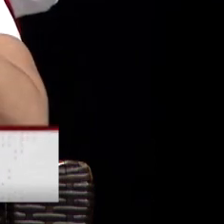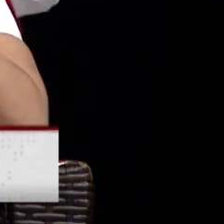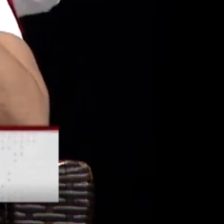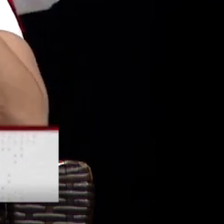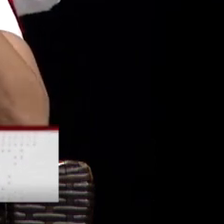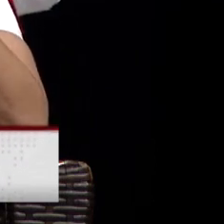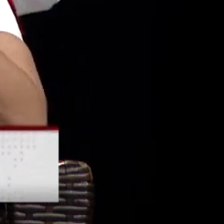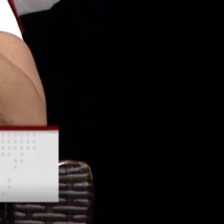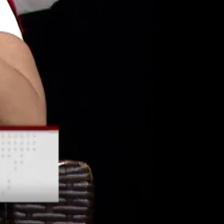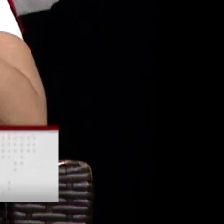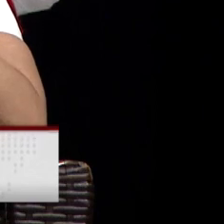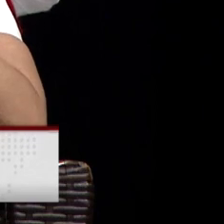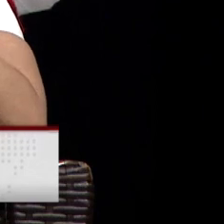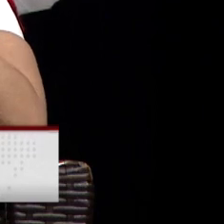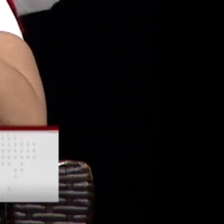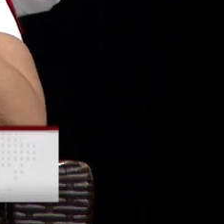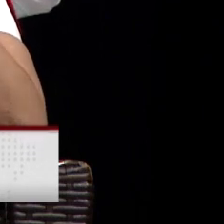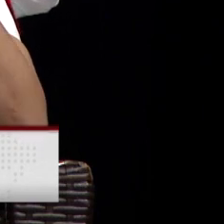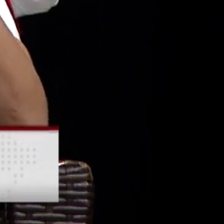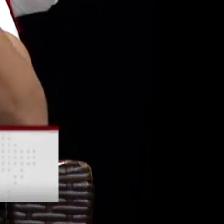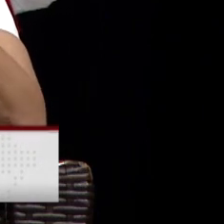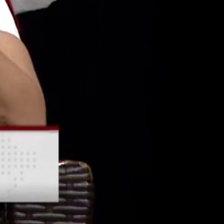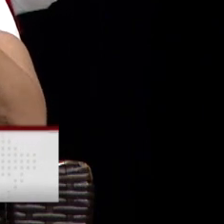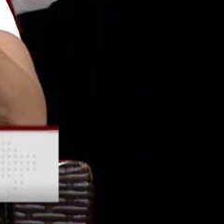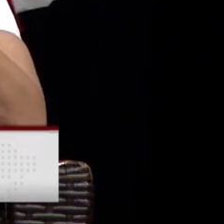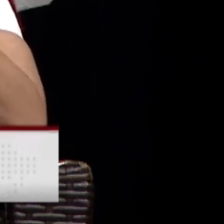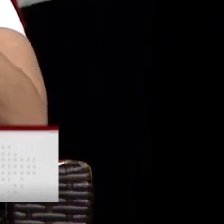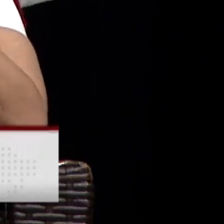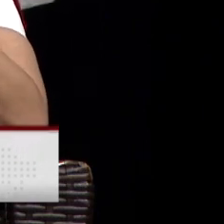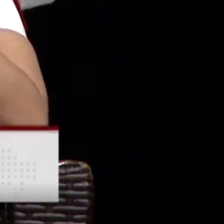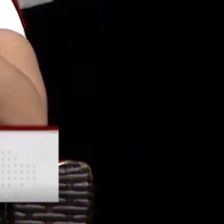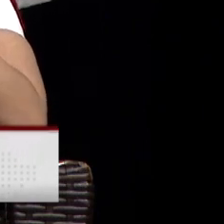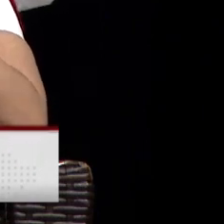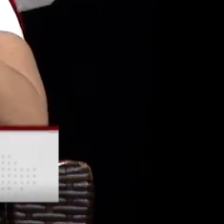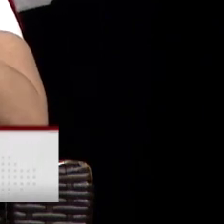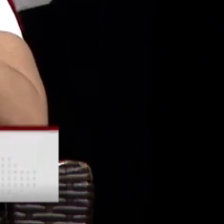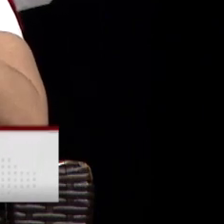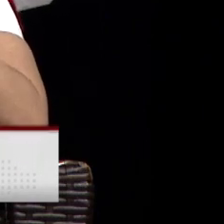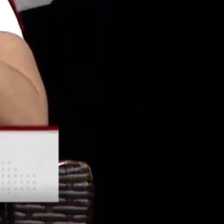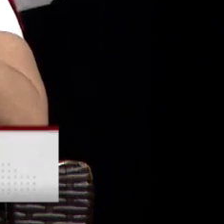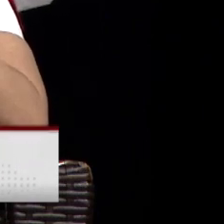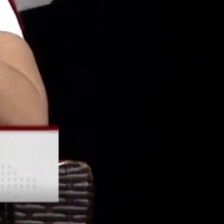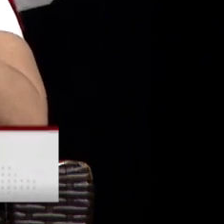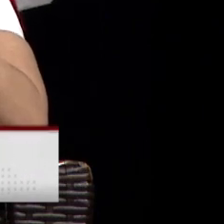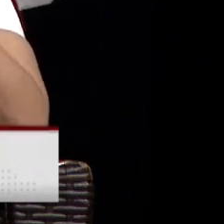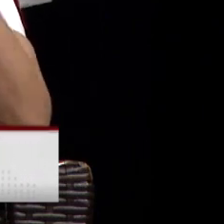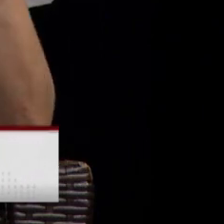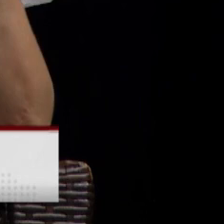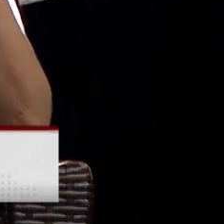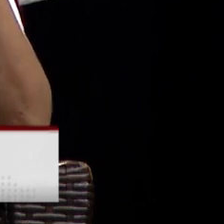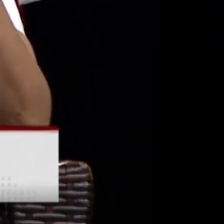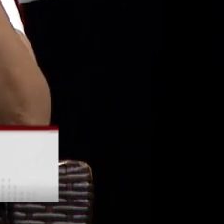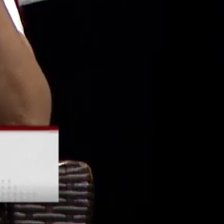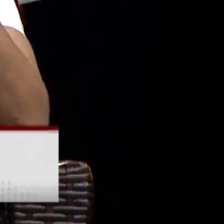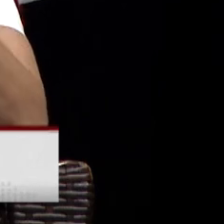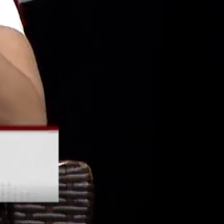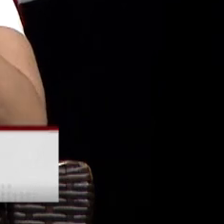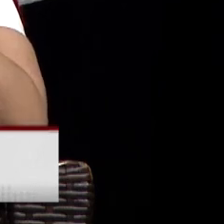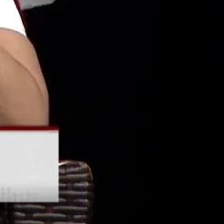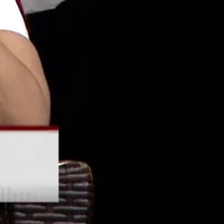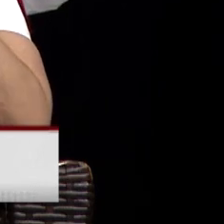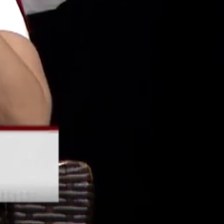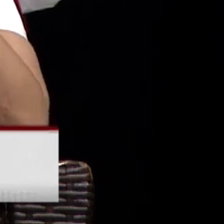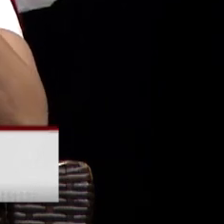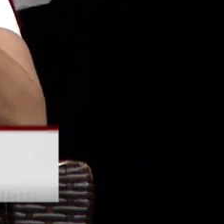ocurriendo realmente por diferentes motivos. Las personas asintomáticas, como ya lo dijo la doctora Lesmes, pues no se dan ni por